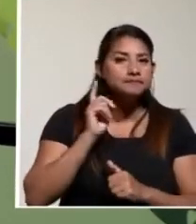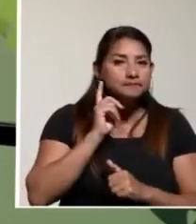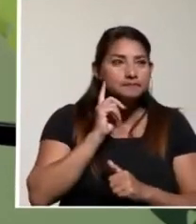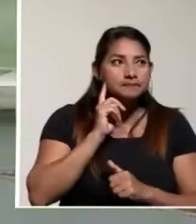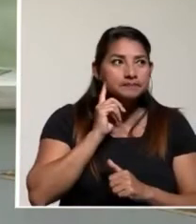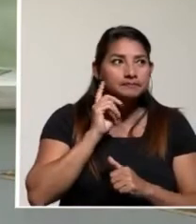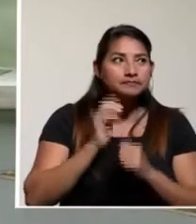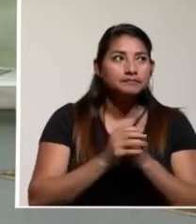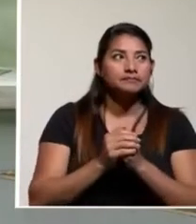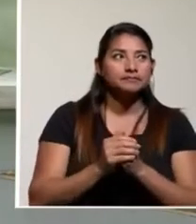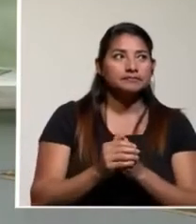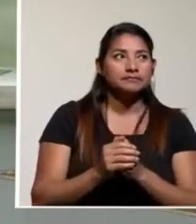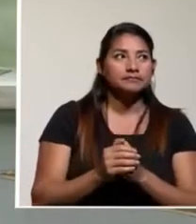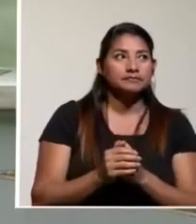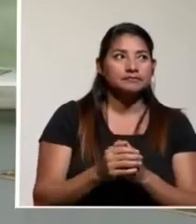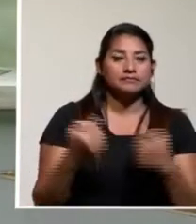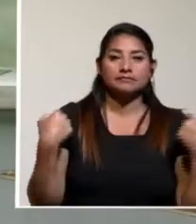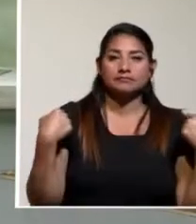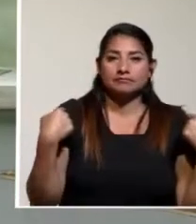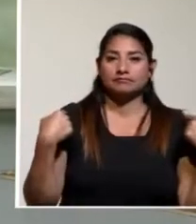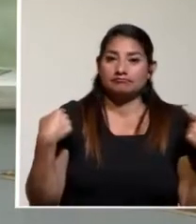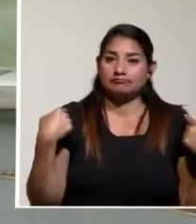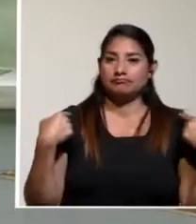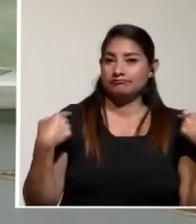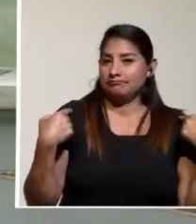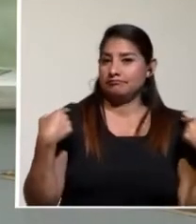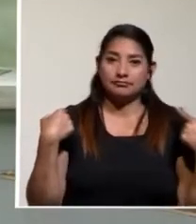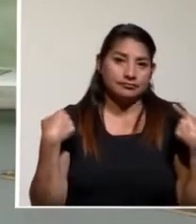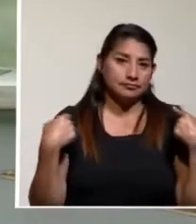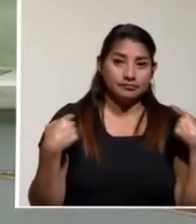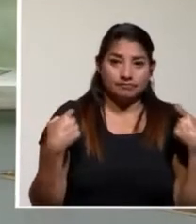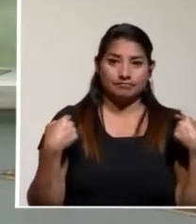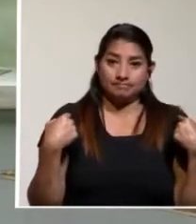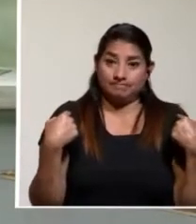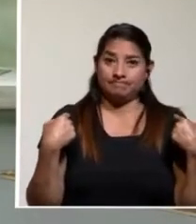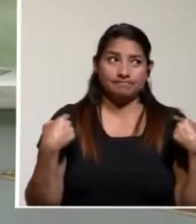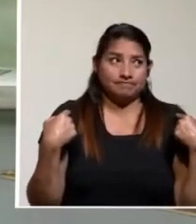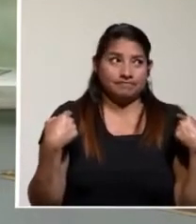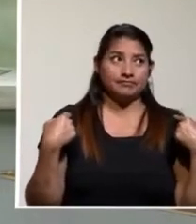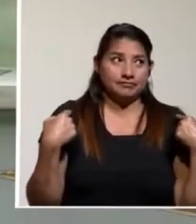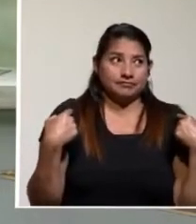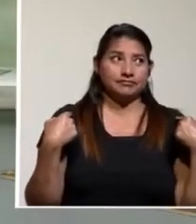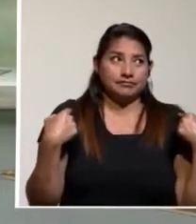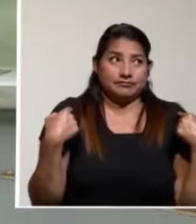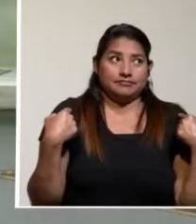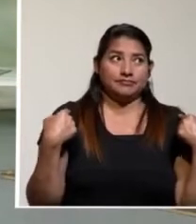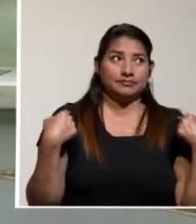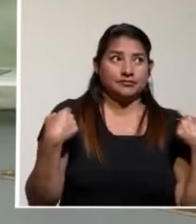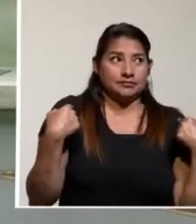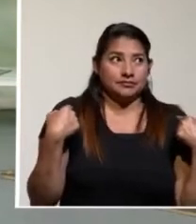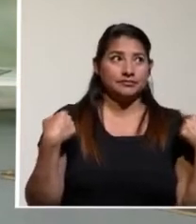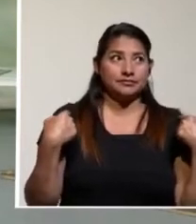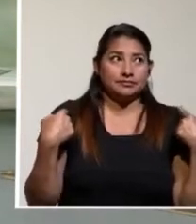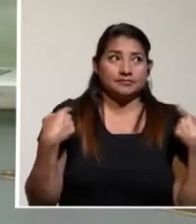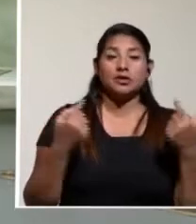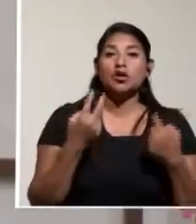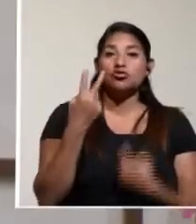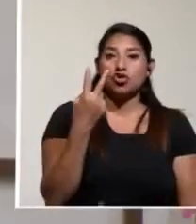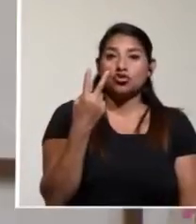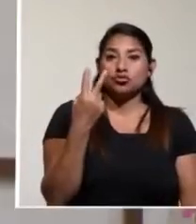Escuchamos. Uh-huh. ¡Hombro! ¡Los dos hombros! ¡Vamos, niña Carla! ¡Eso!